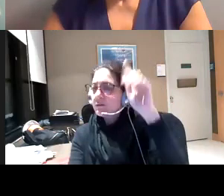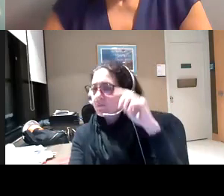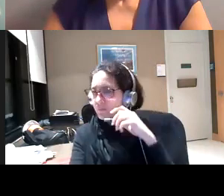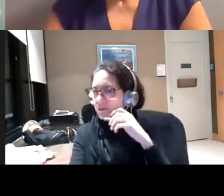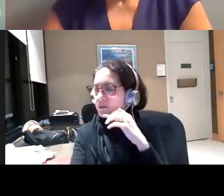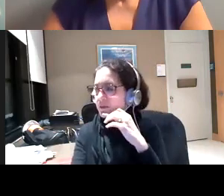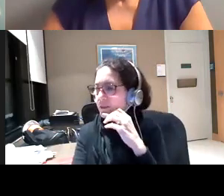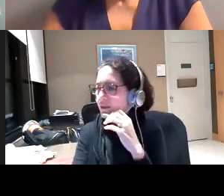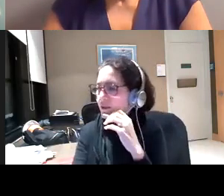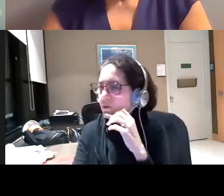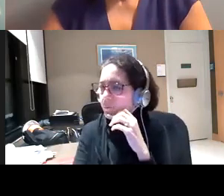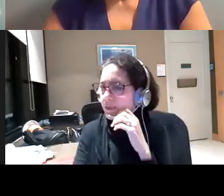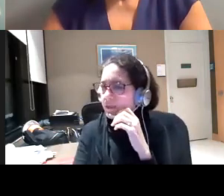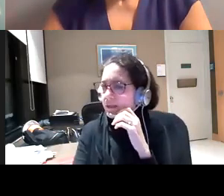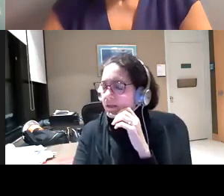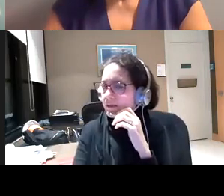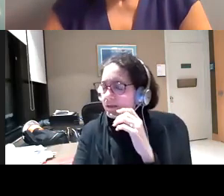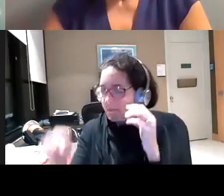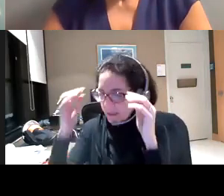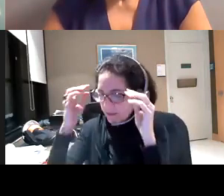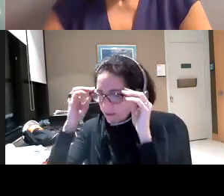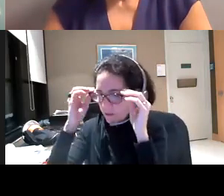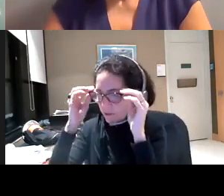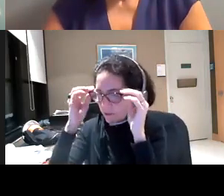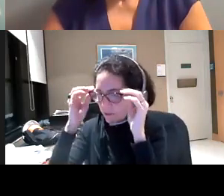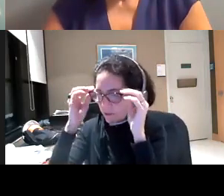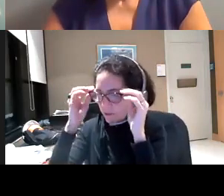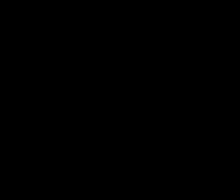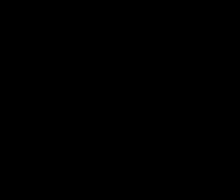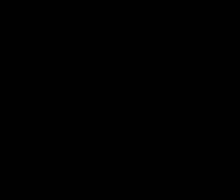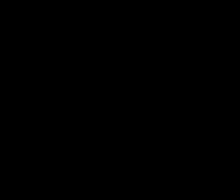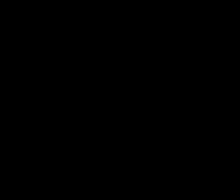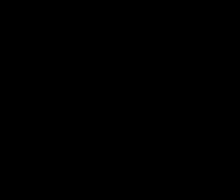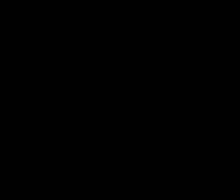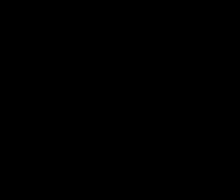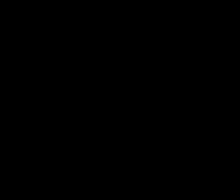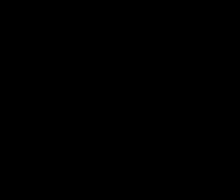pregunta, adelante. Sí, disculpen, se me acaba de ocurrir otro tema.